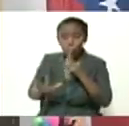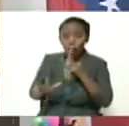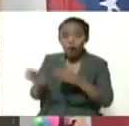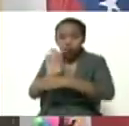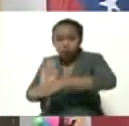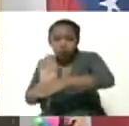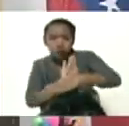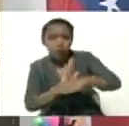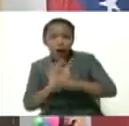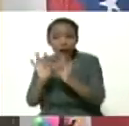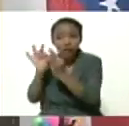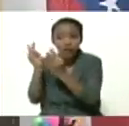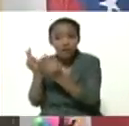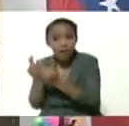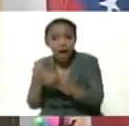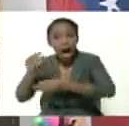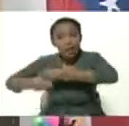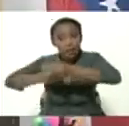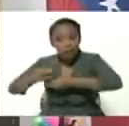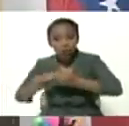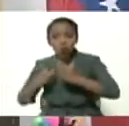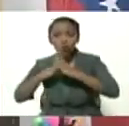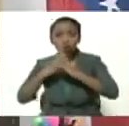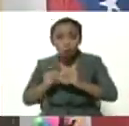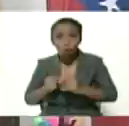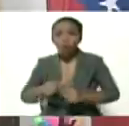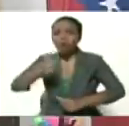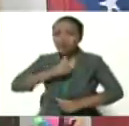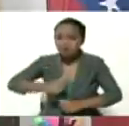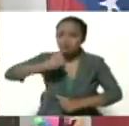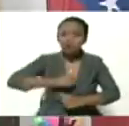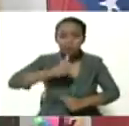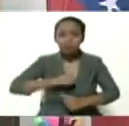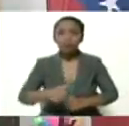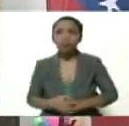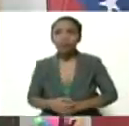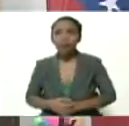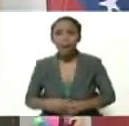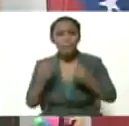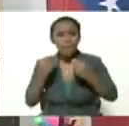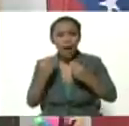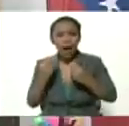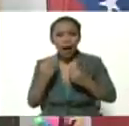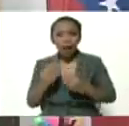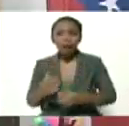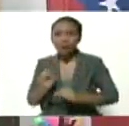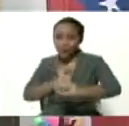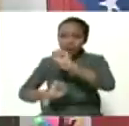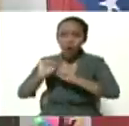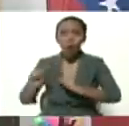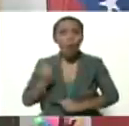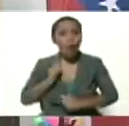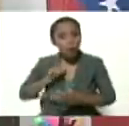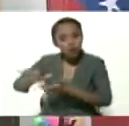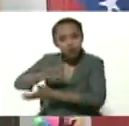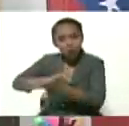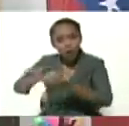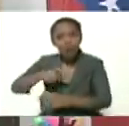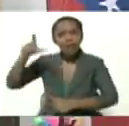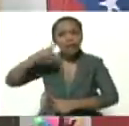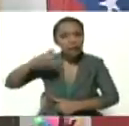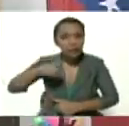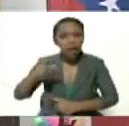protegiendo y cuidando a la familia y haciendo de tripas corazón para paliar cualquier problema,